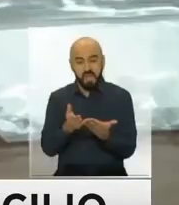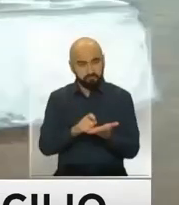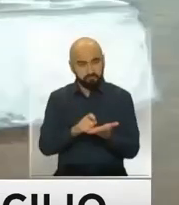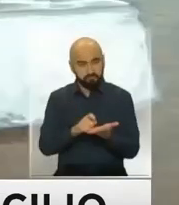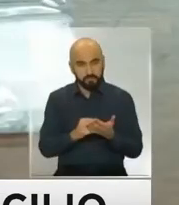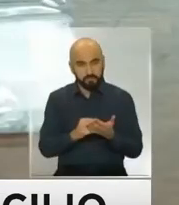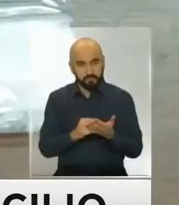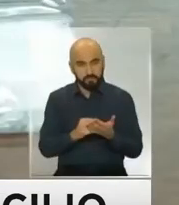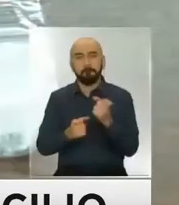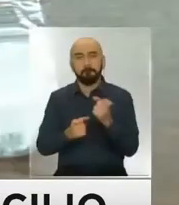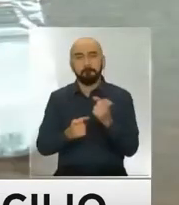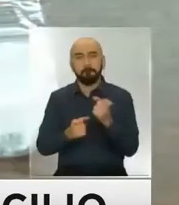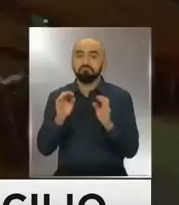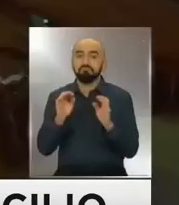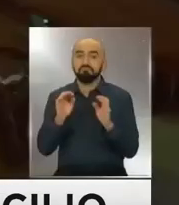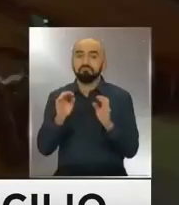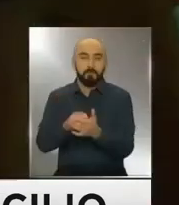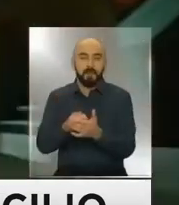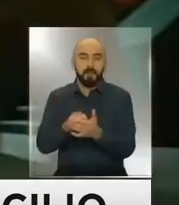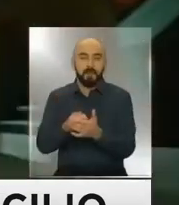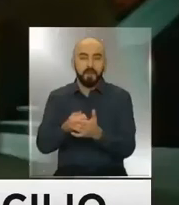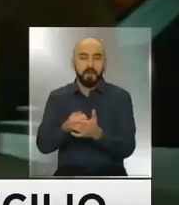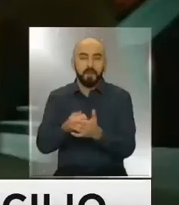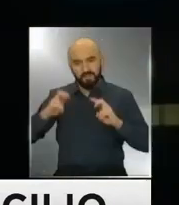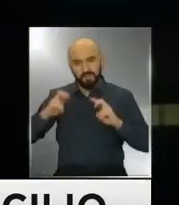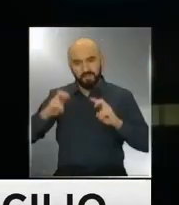hoy está siendo investigada por carabineros.